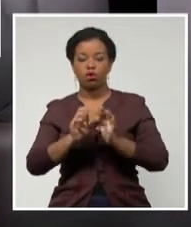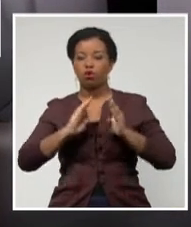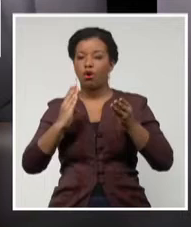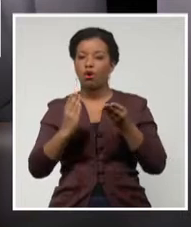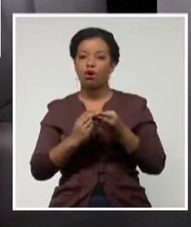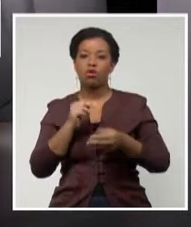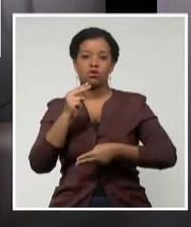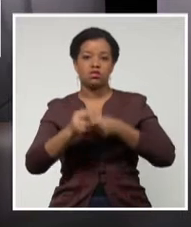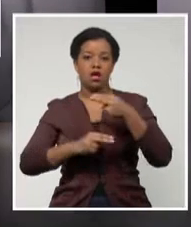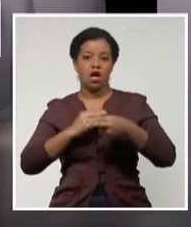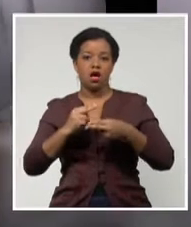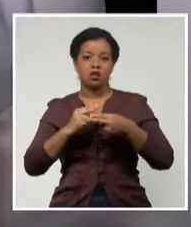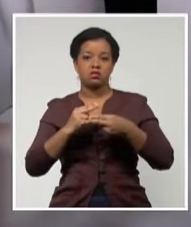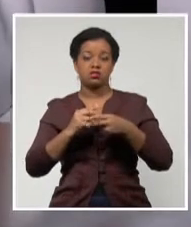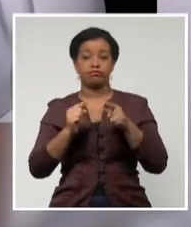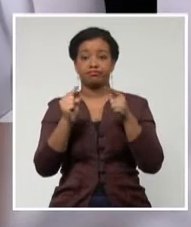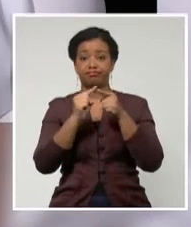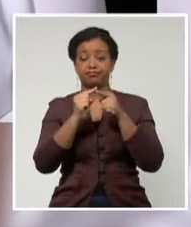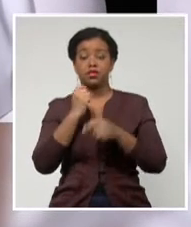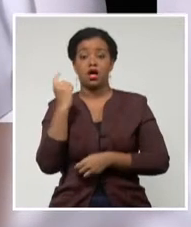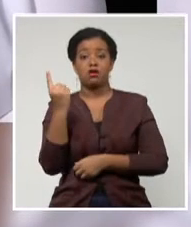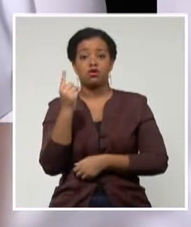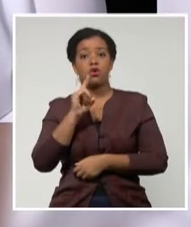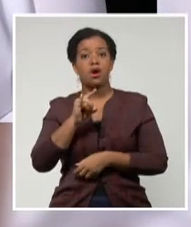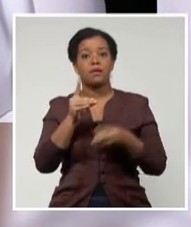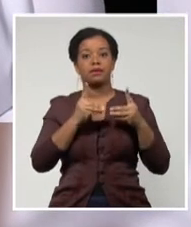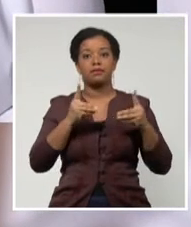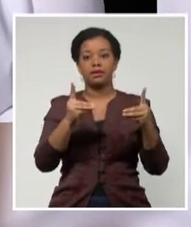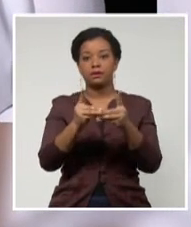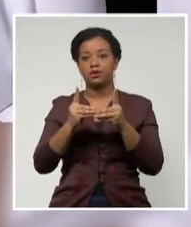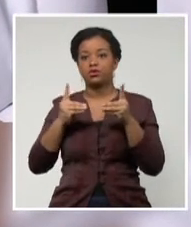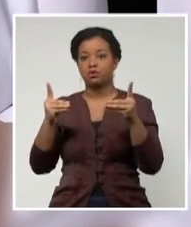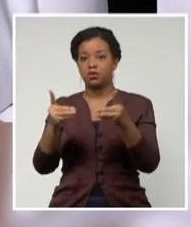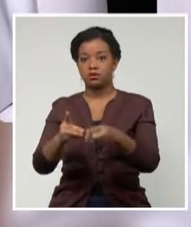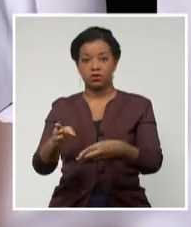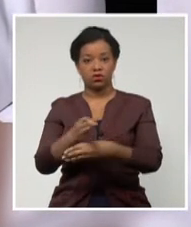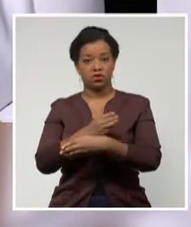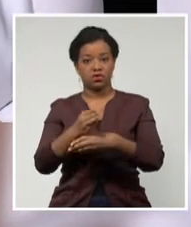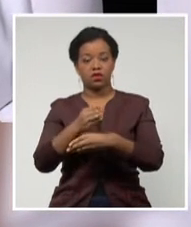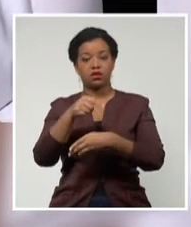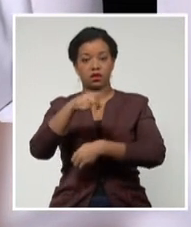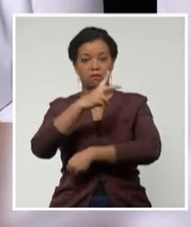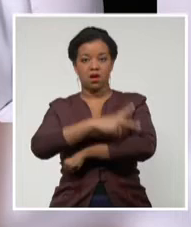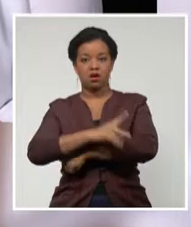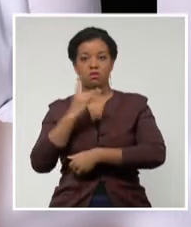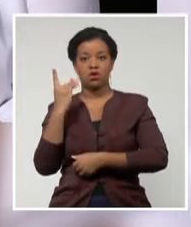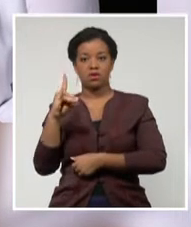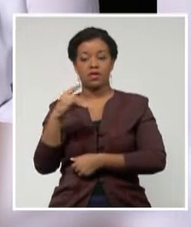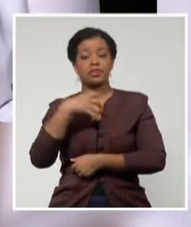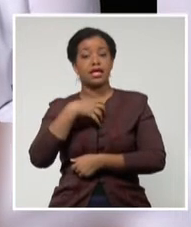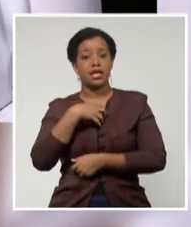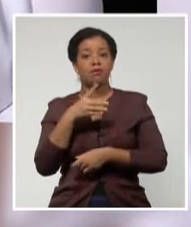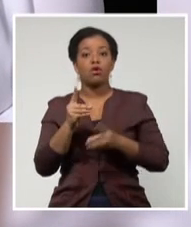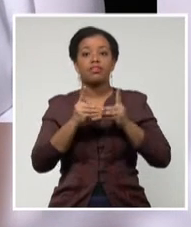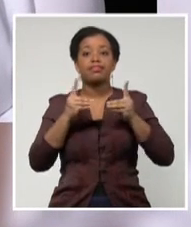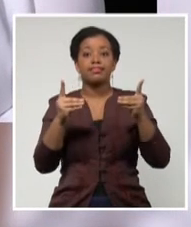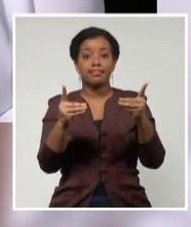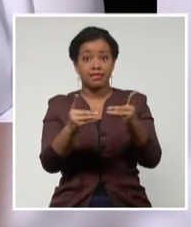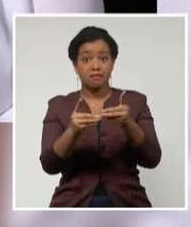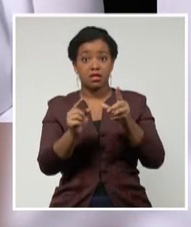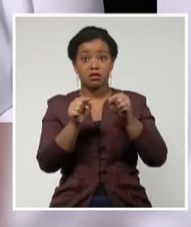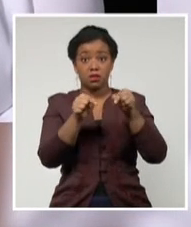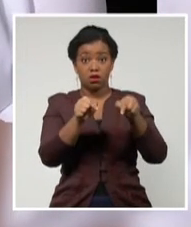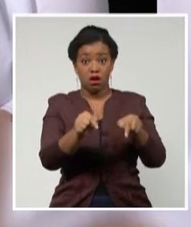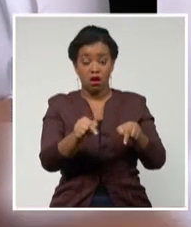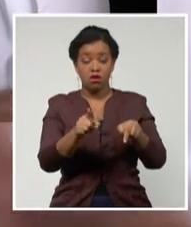desde nivel nacional en los 9 departamentos que teníamos en el país en la brigada. Y ahí teníamos una oficina, como suele pasar en todas las